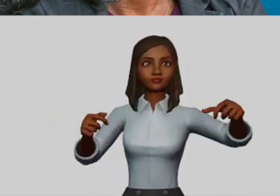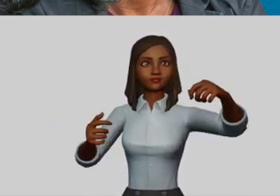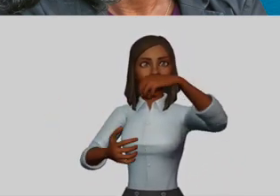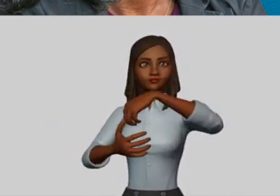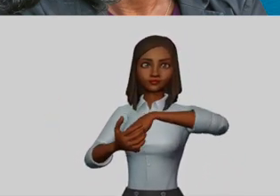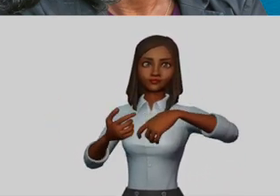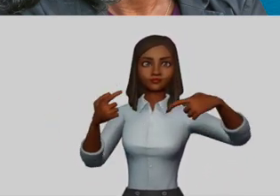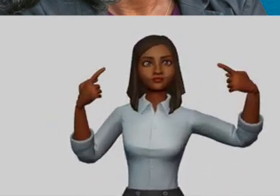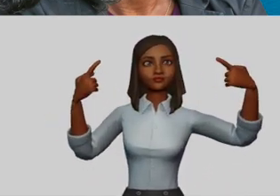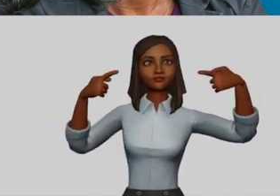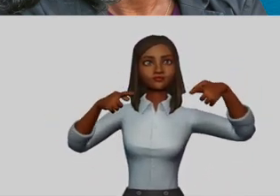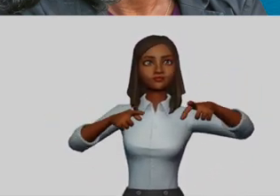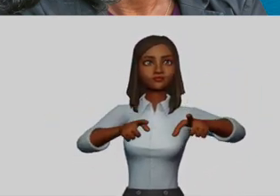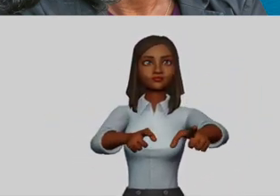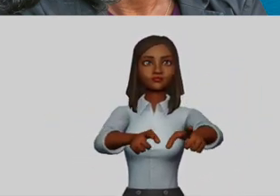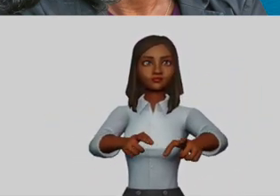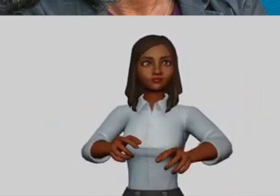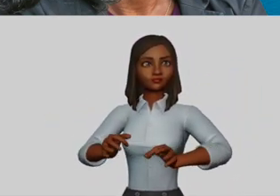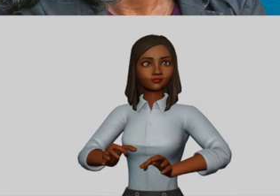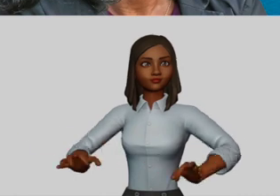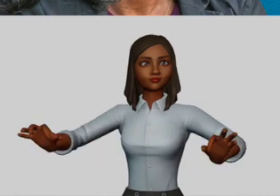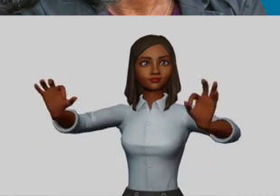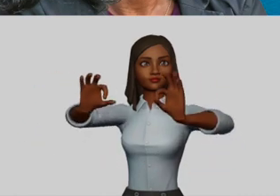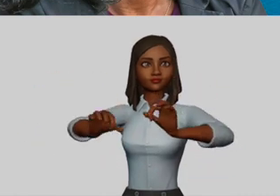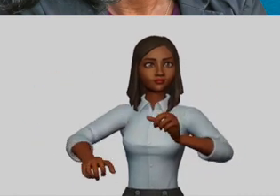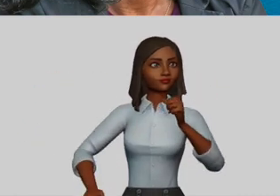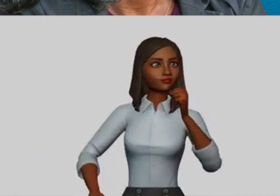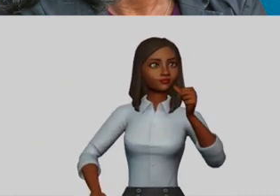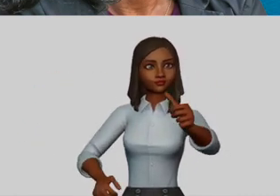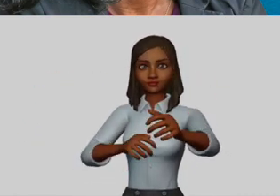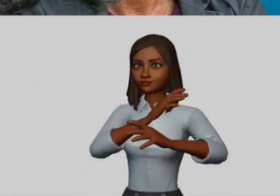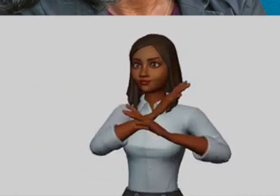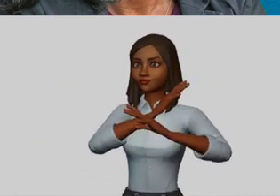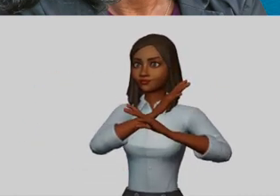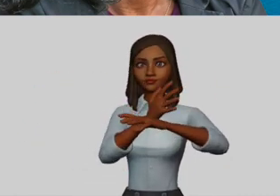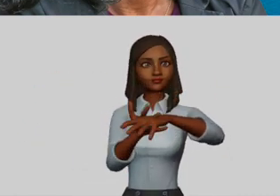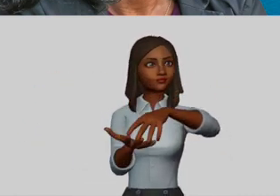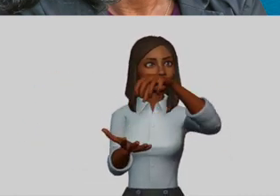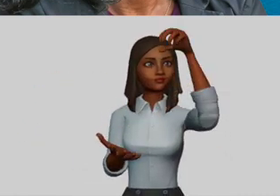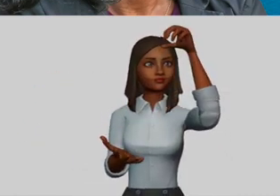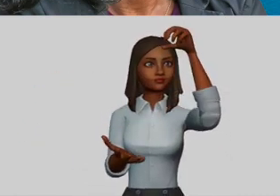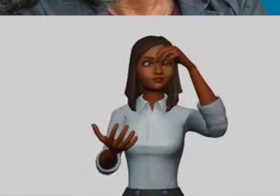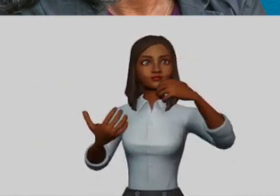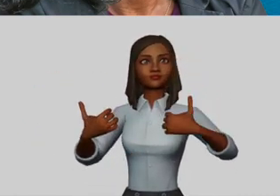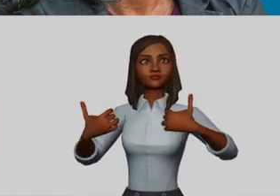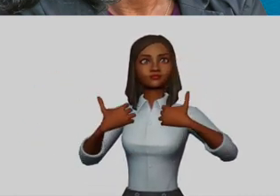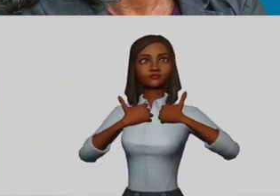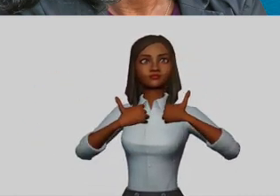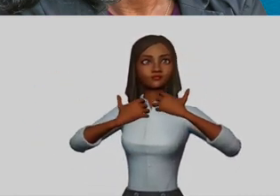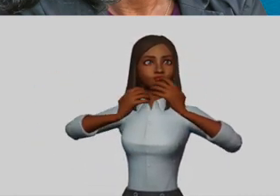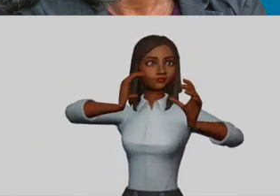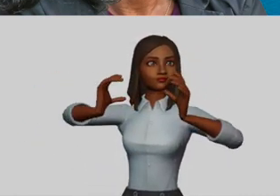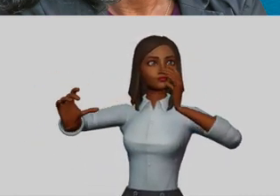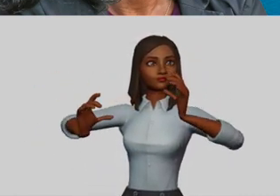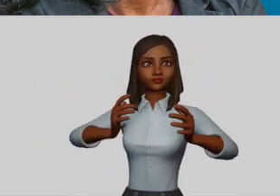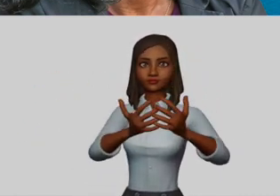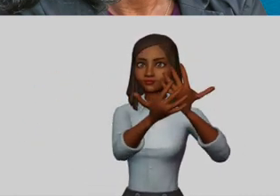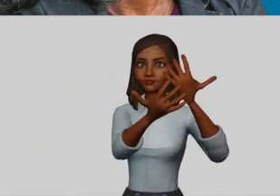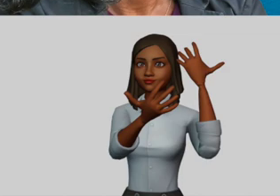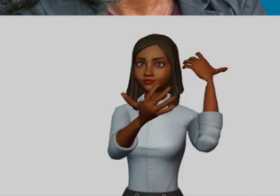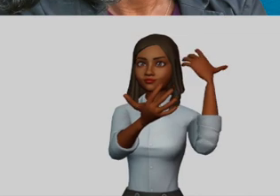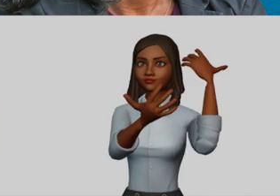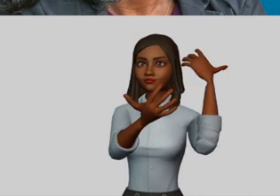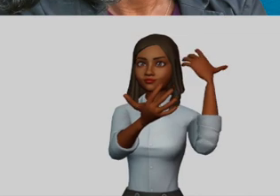una plataforma que enseñe lenguajes de señas, pero si podemos usar nuestro modelo con Duolingo uh-huh. y hacerlo